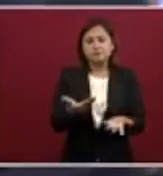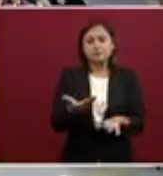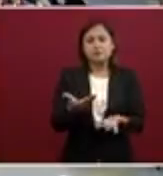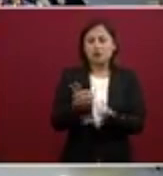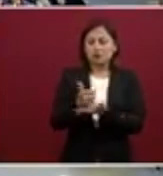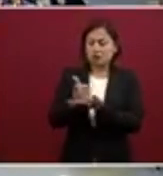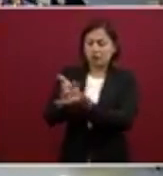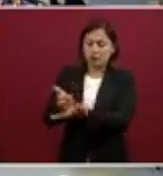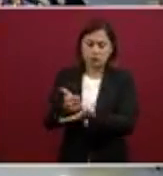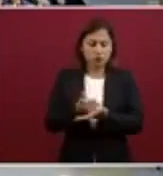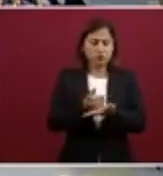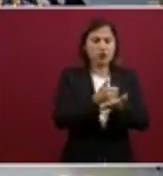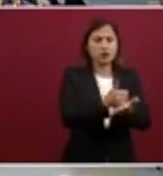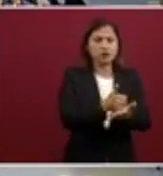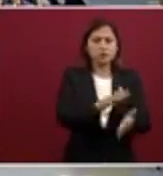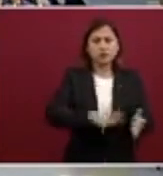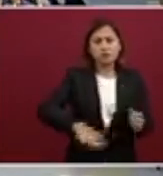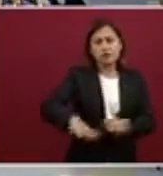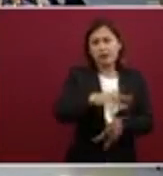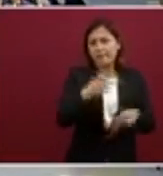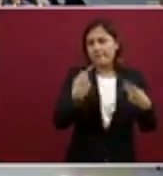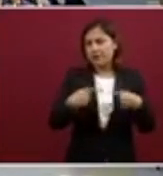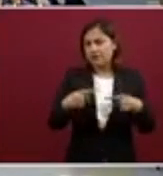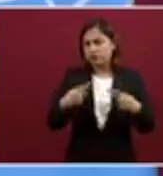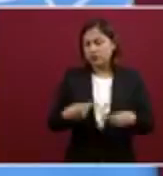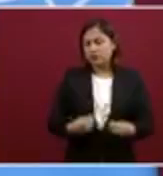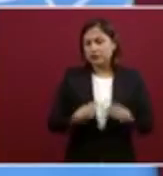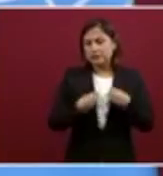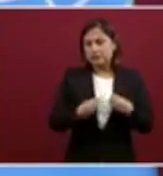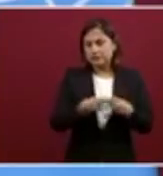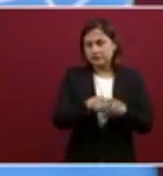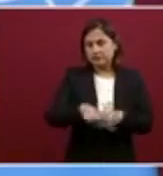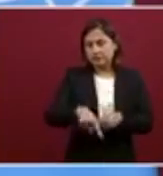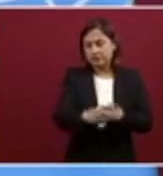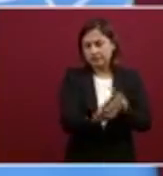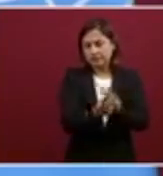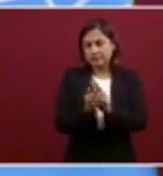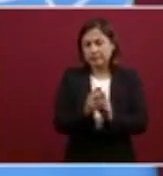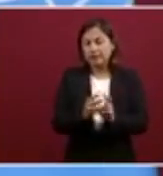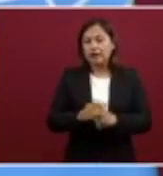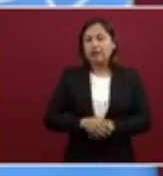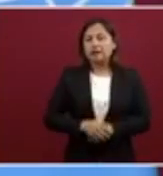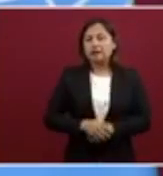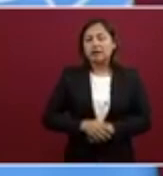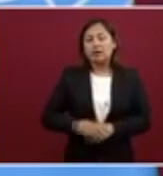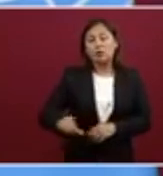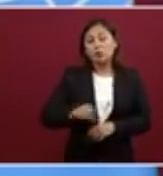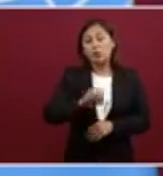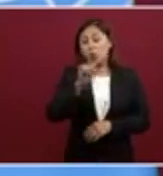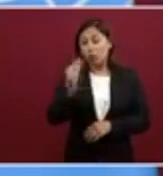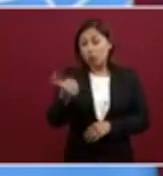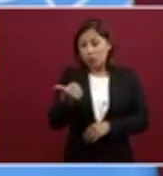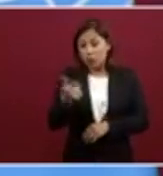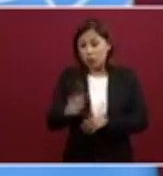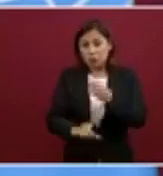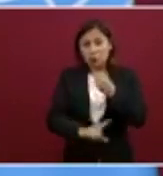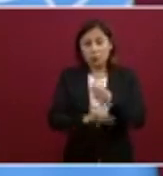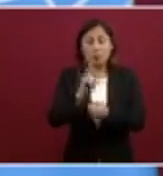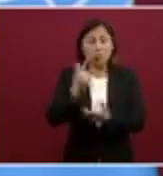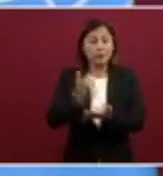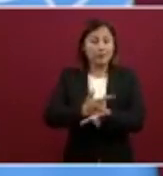las colonias populares. Ahí también es gravísimo el problema de la